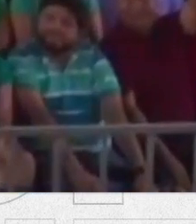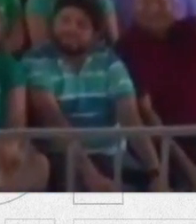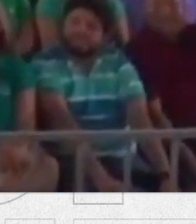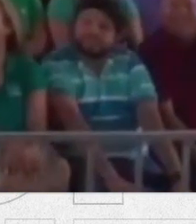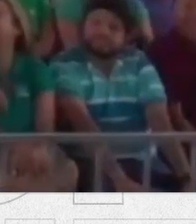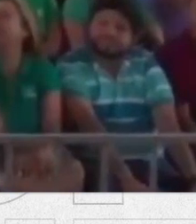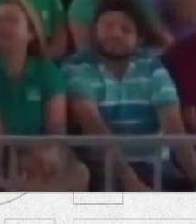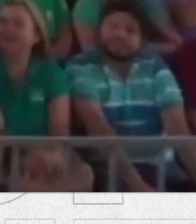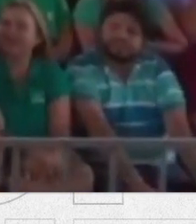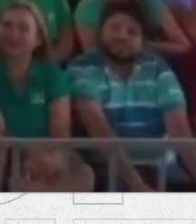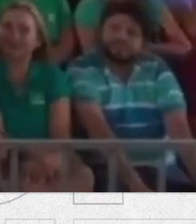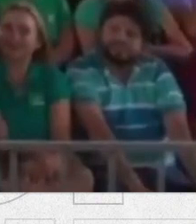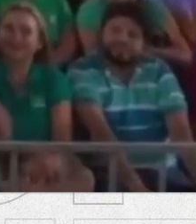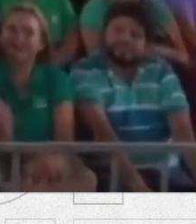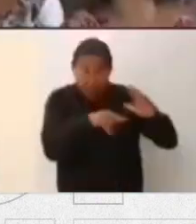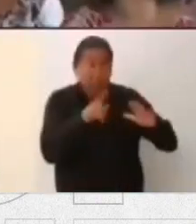otros trabajos, ¿eh?